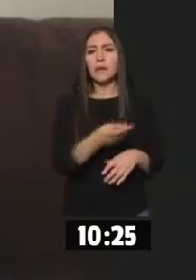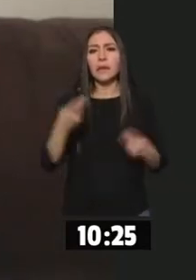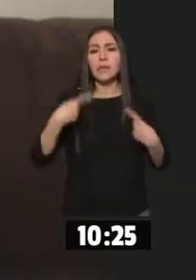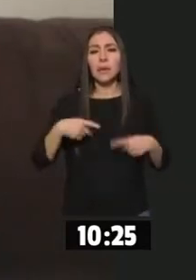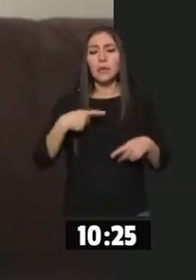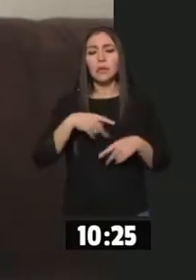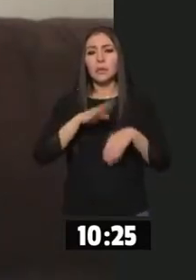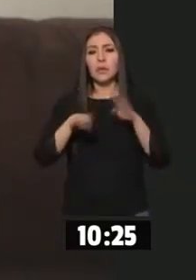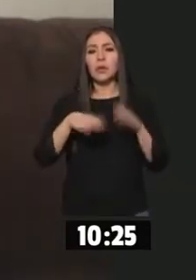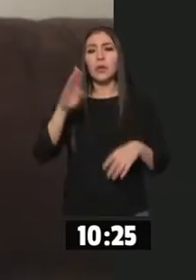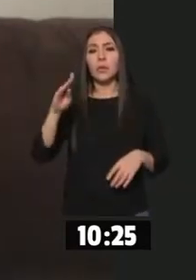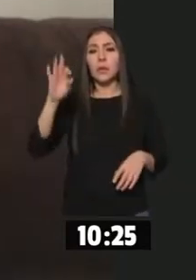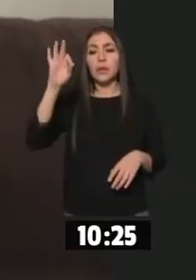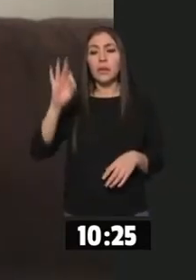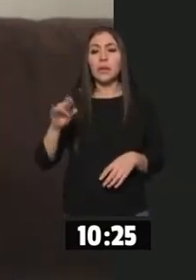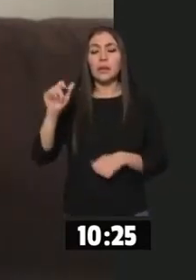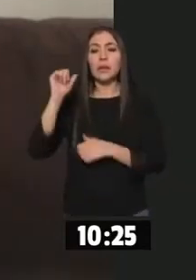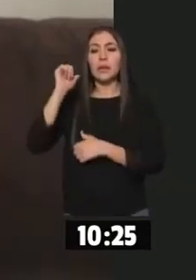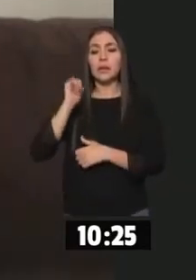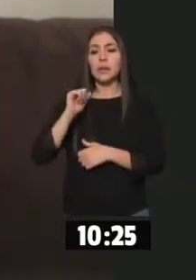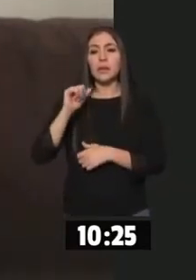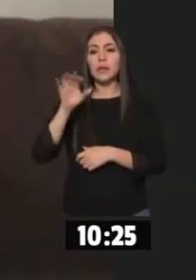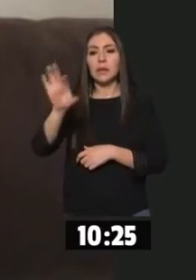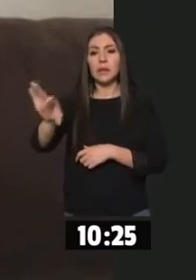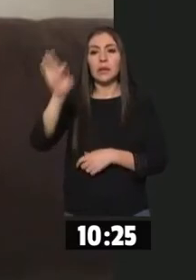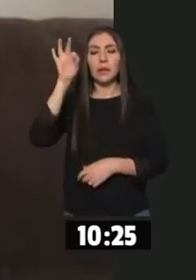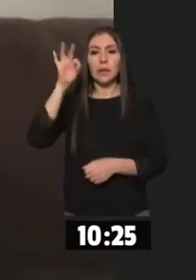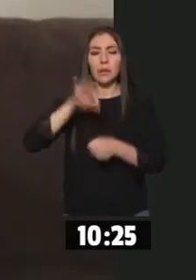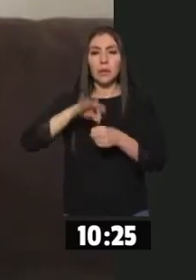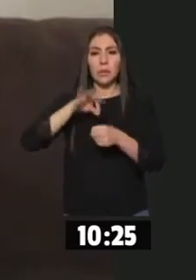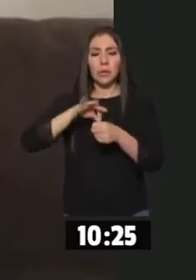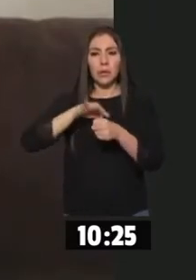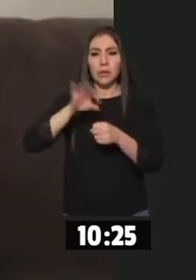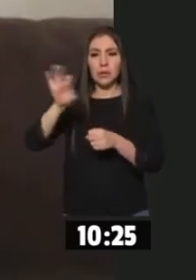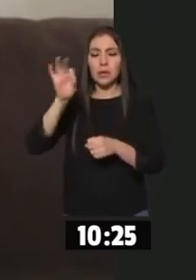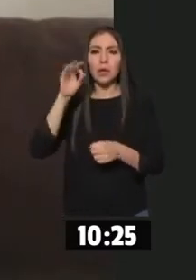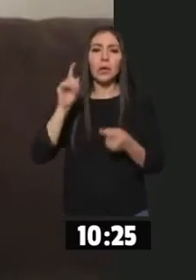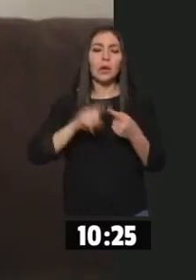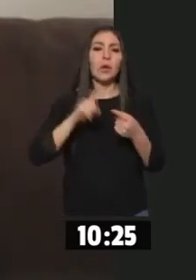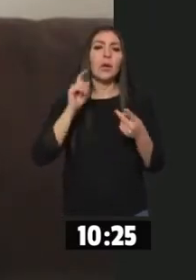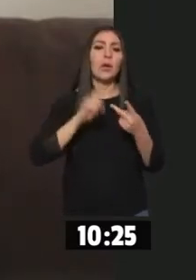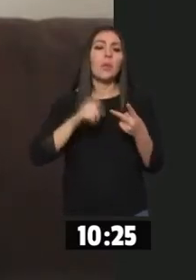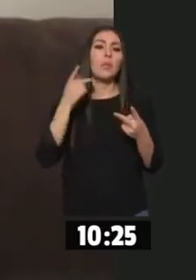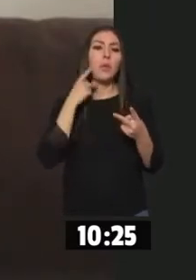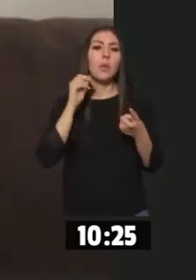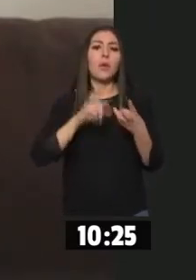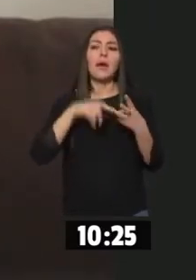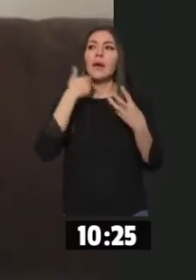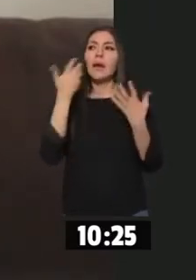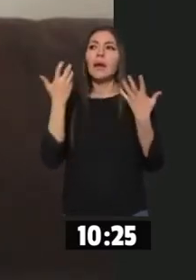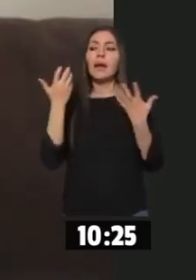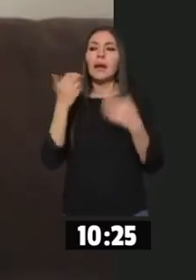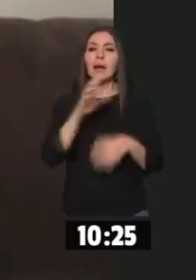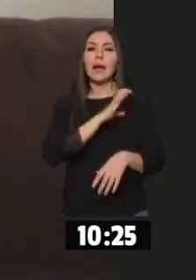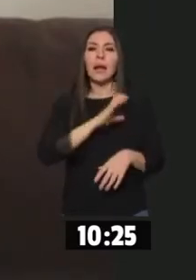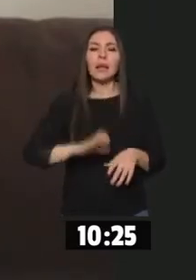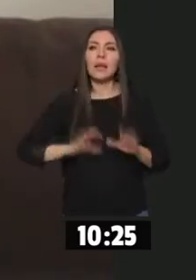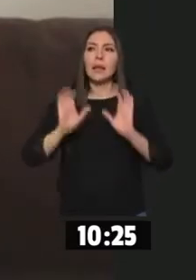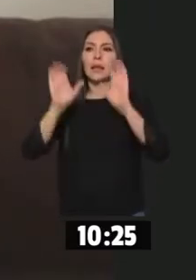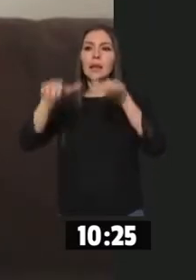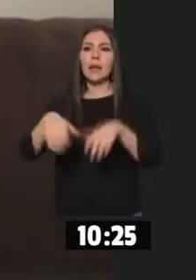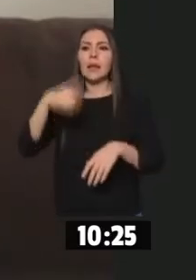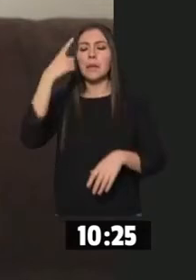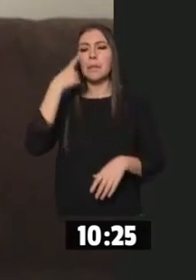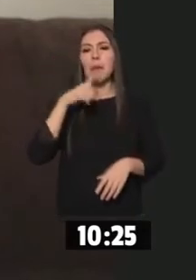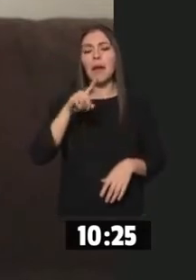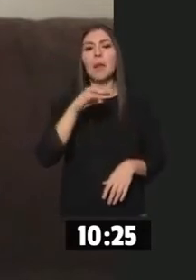víctimas eran tanto autoridades electas, políticos o aspirantes que buscaban competir sobre todo en puestos del